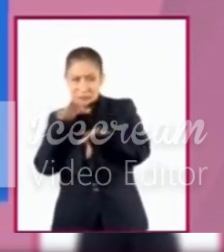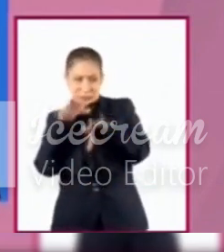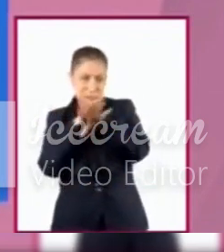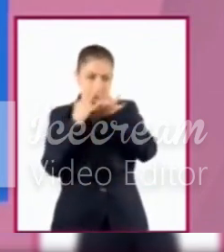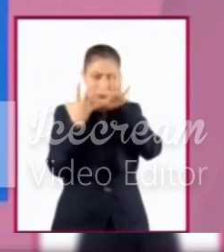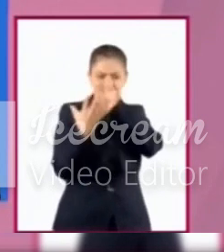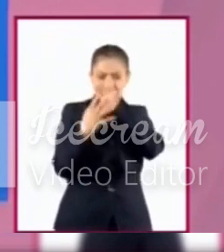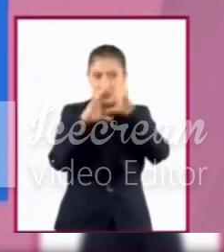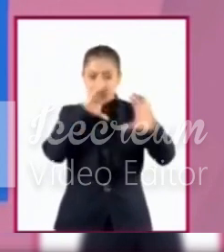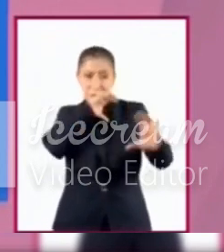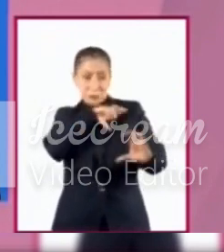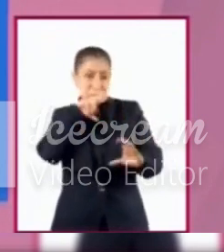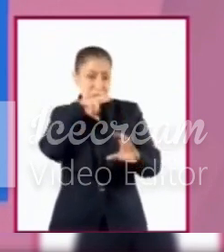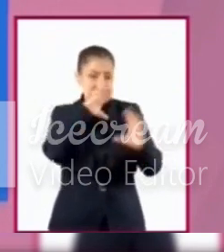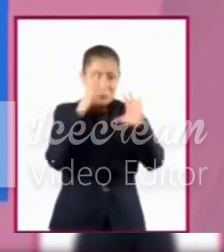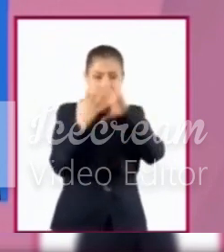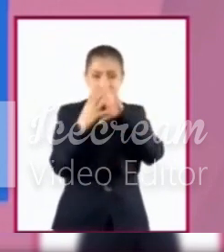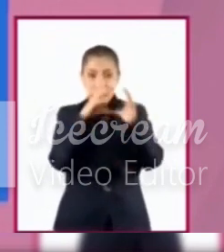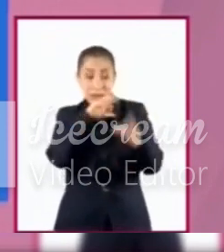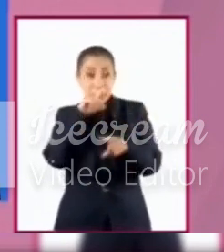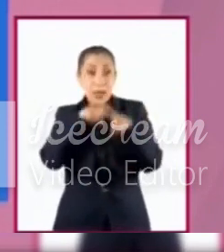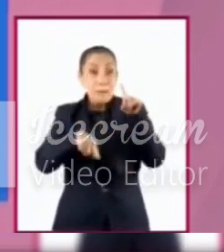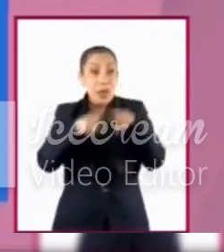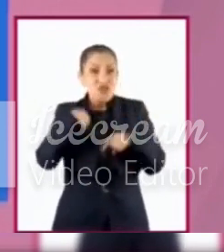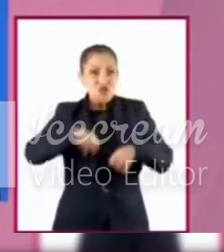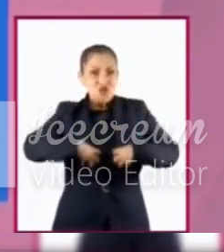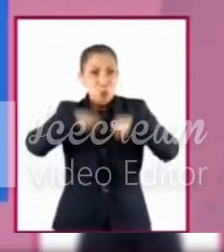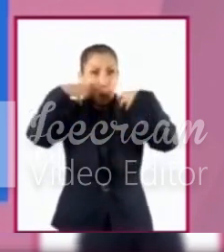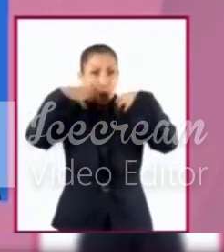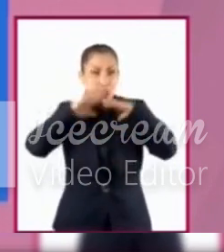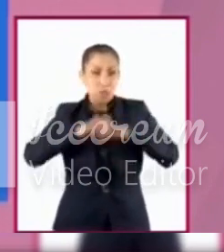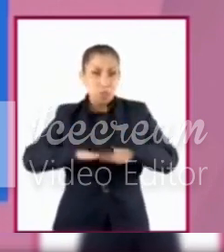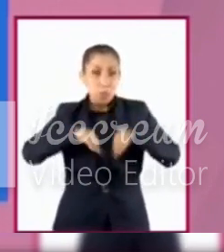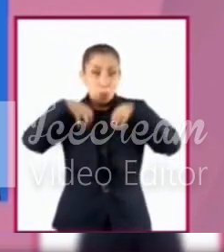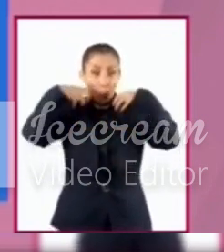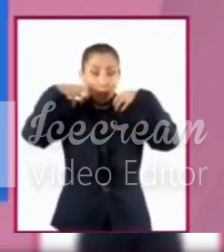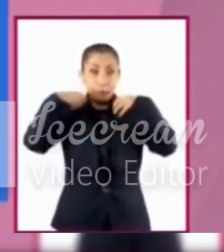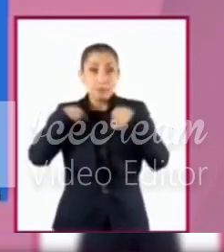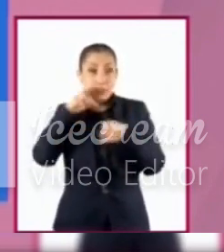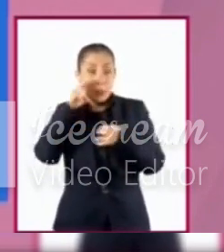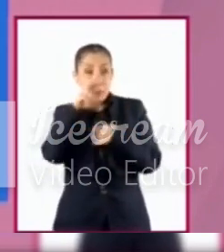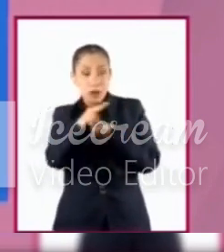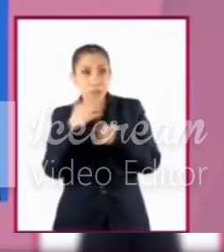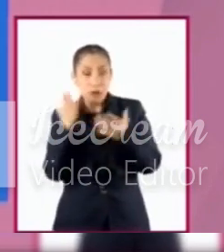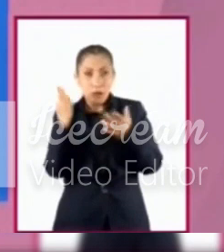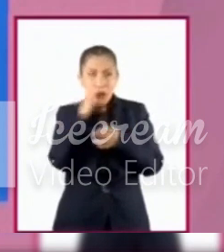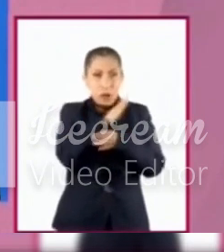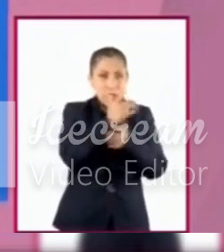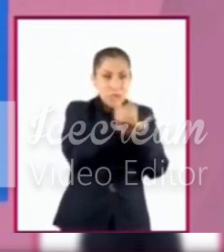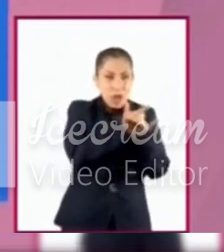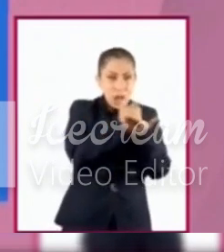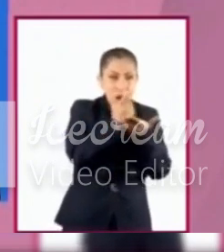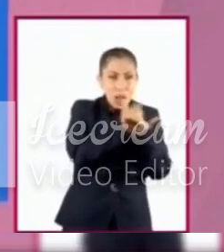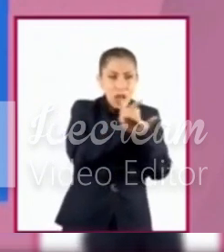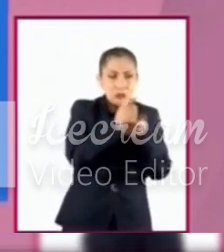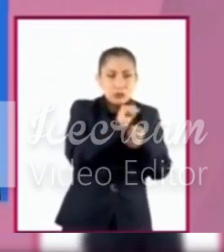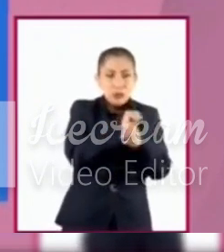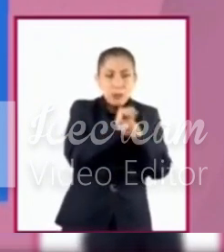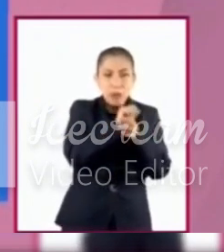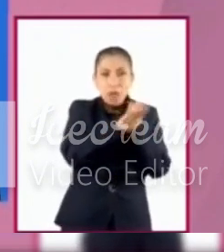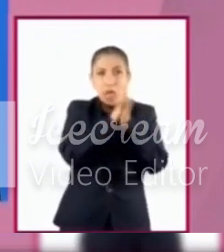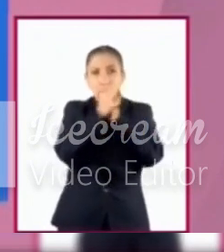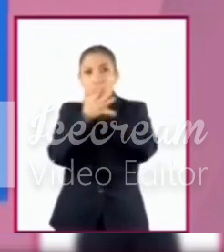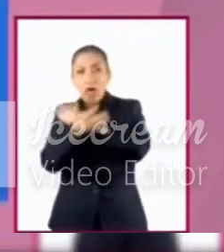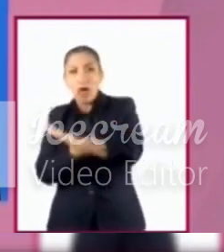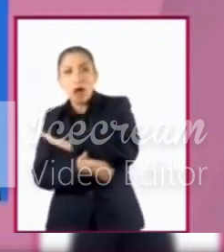una extrema rapidez según la irritación del animal, pasaba sucesivamente del gris lívido